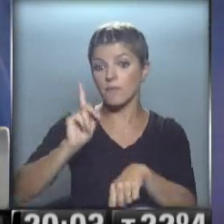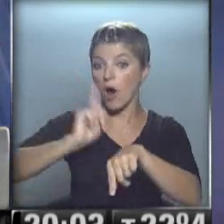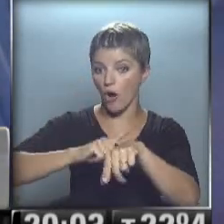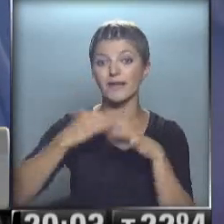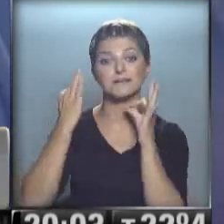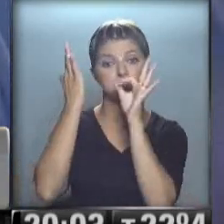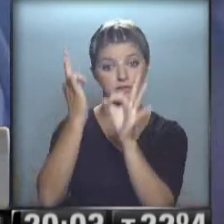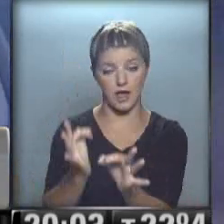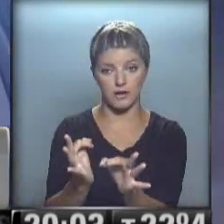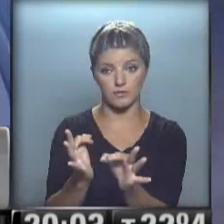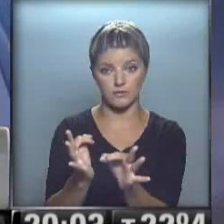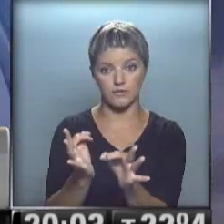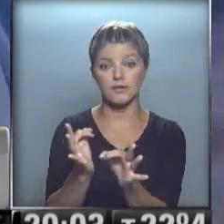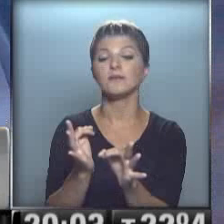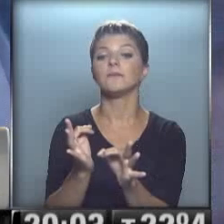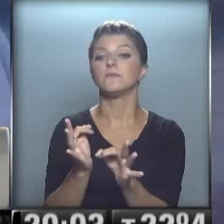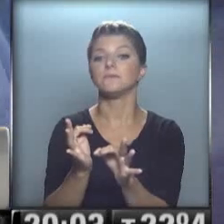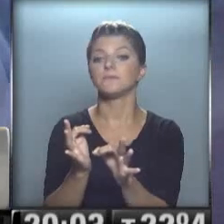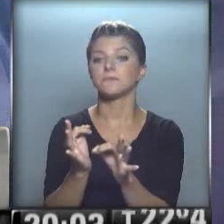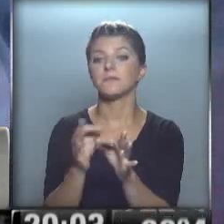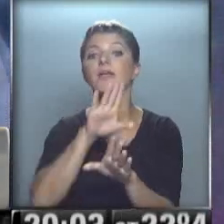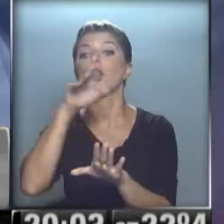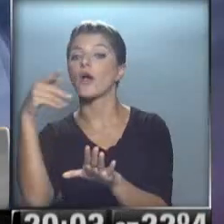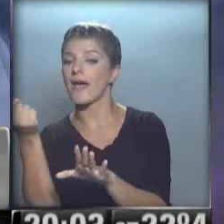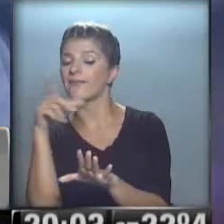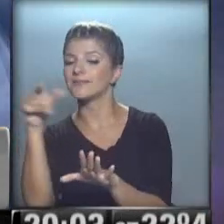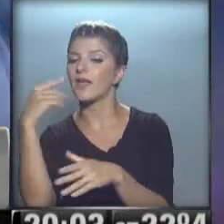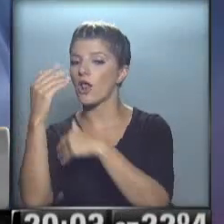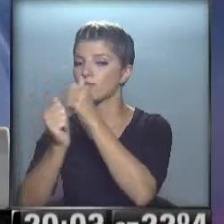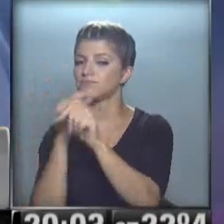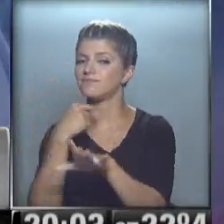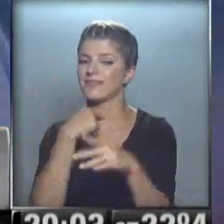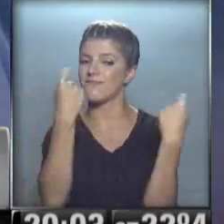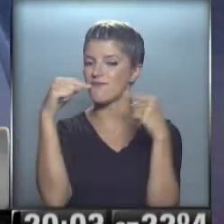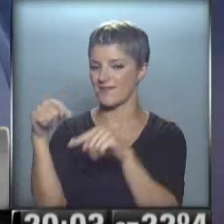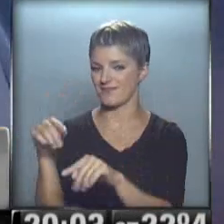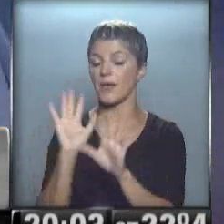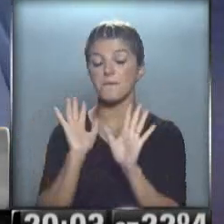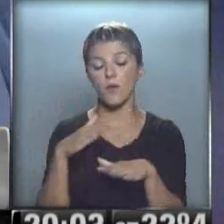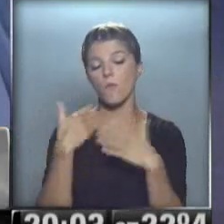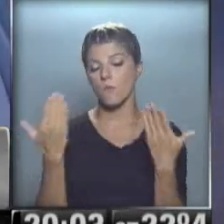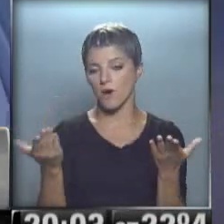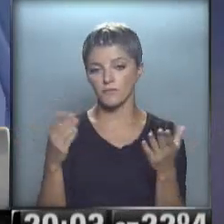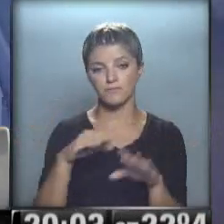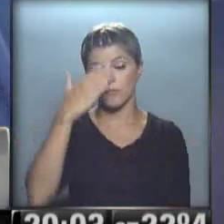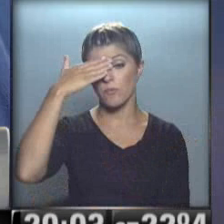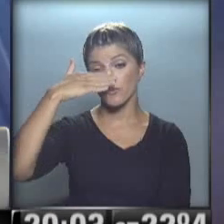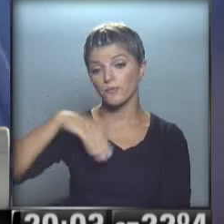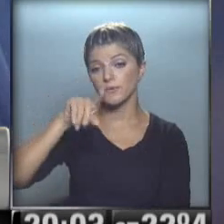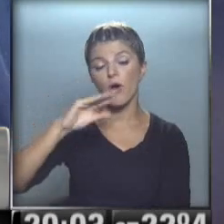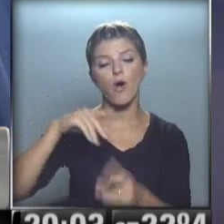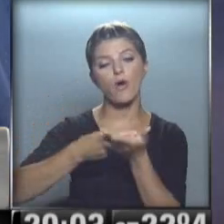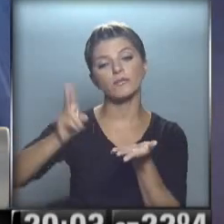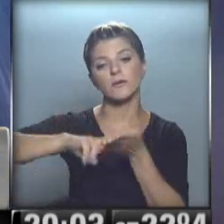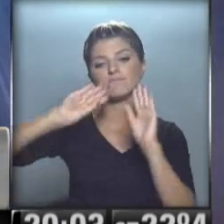una expectativa menor que las que tenían los funcionarios en el momento de ingresar. Pero claro, finalmente otra vez fracasó